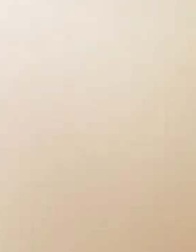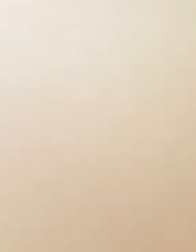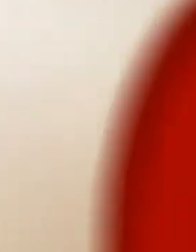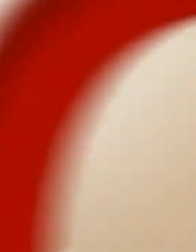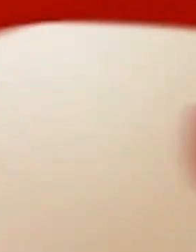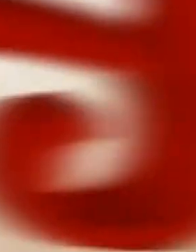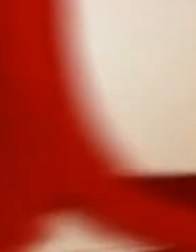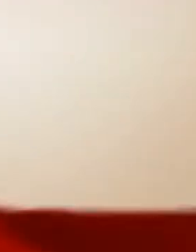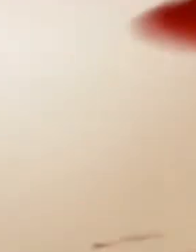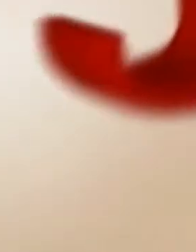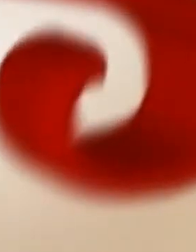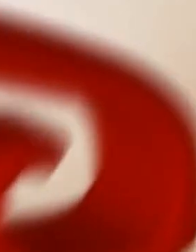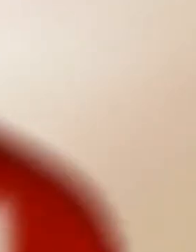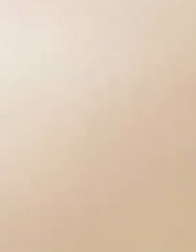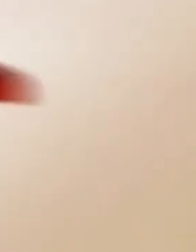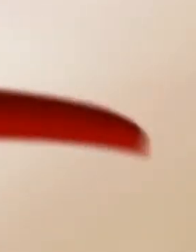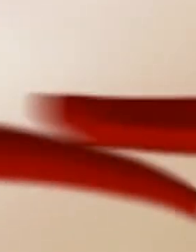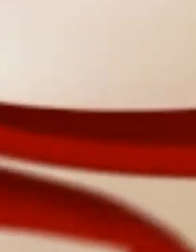ah